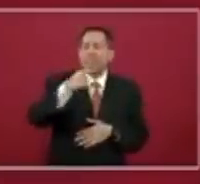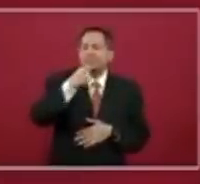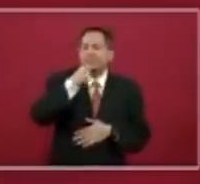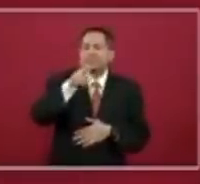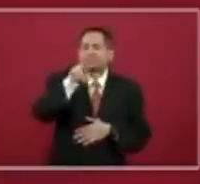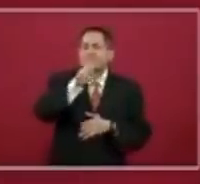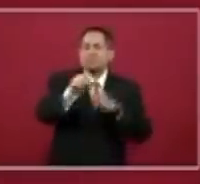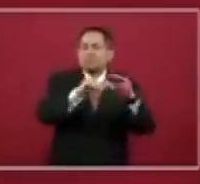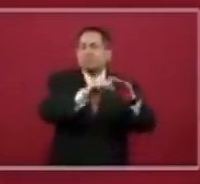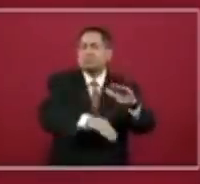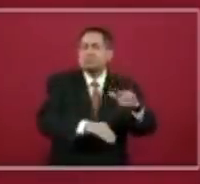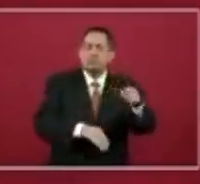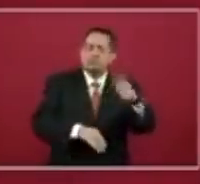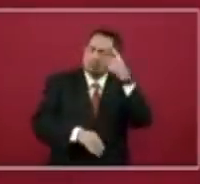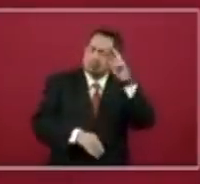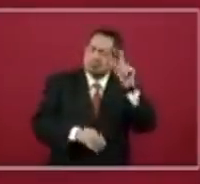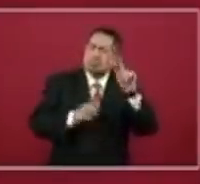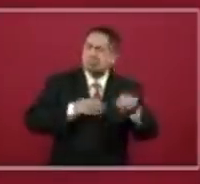no estar pensando